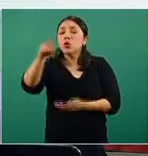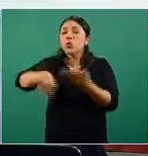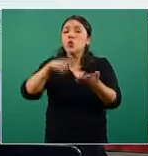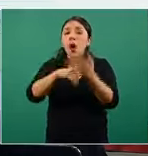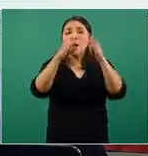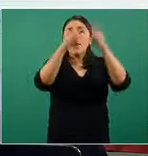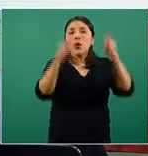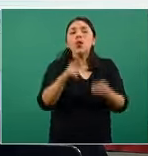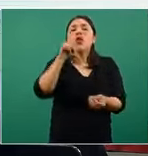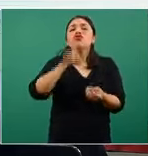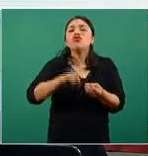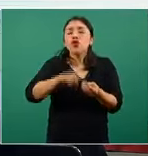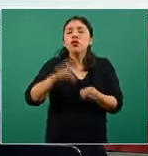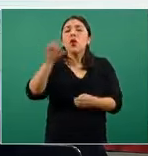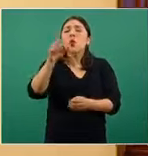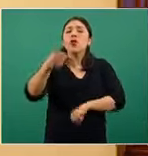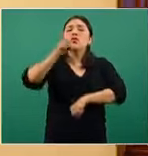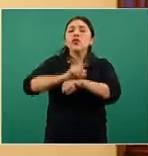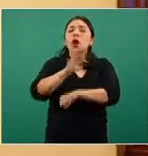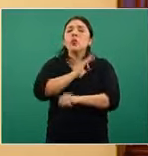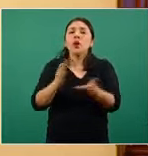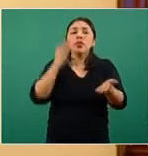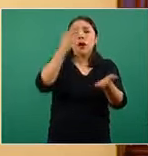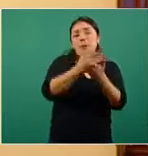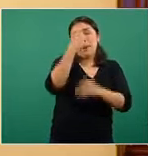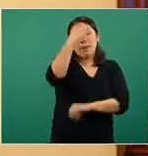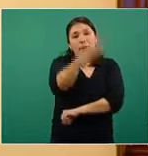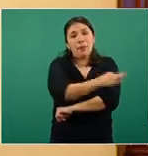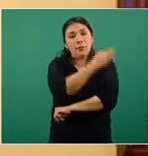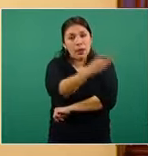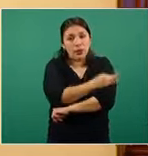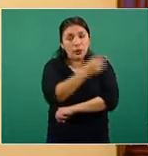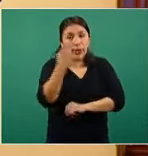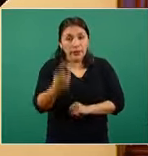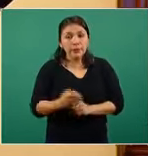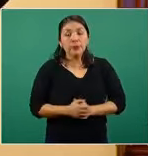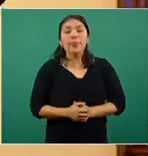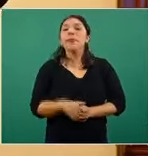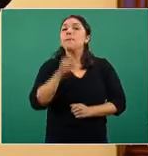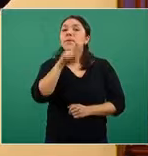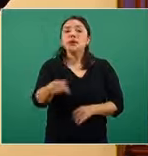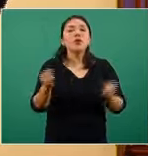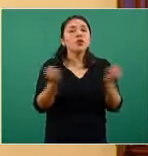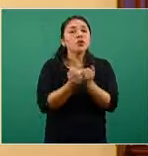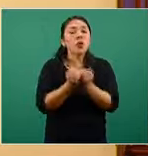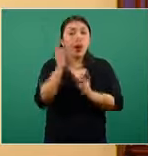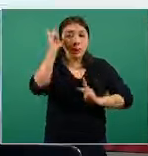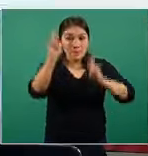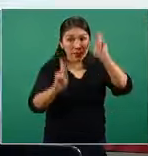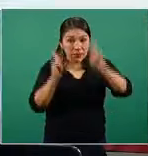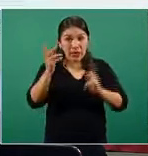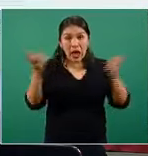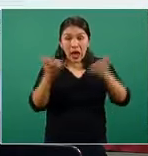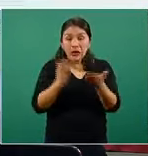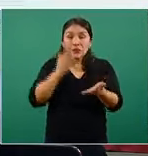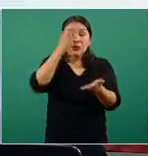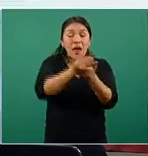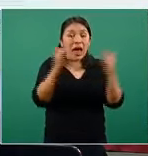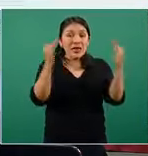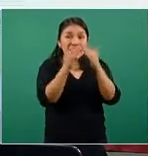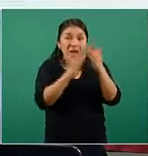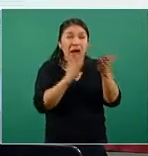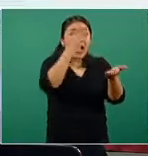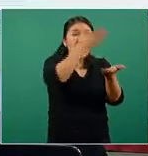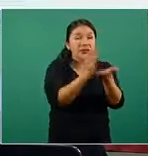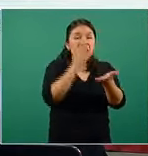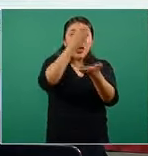punto de vacunación y qué día se pueden acercar a recibir su vacuna. Así también las visitas que se realizan de manera directa a